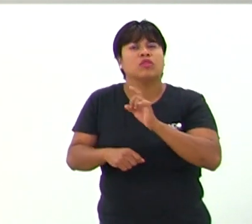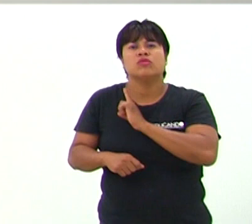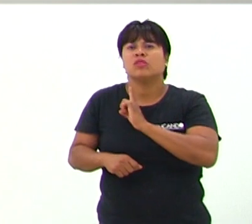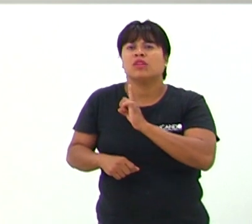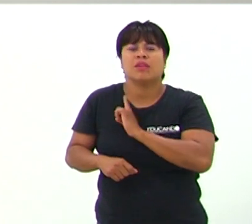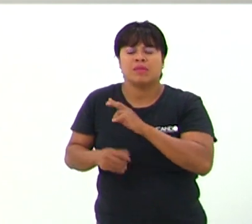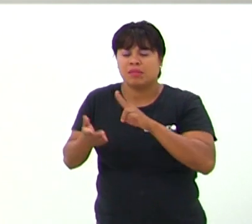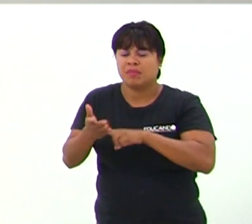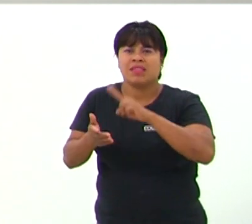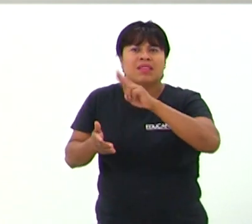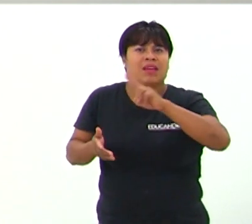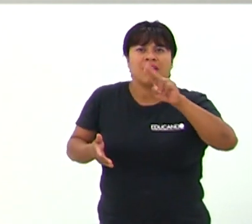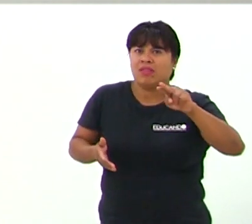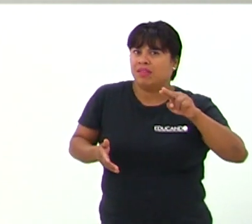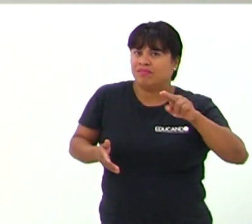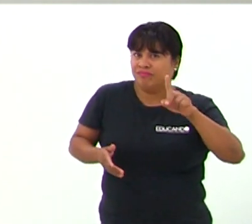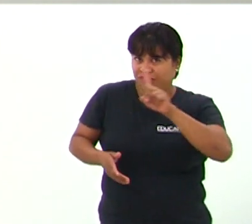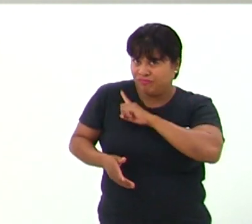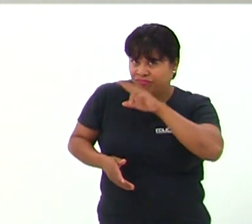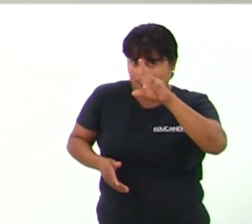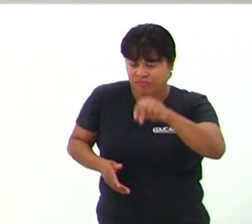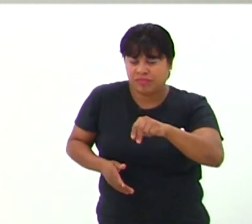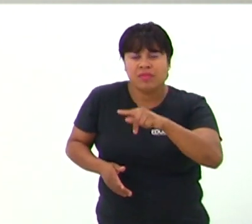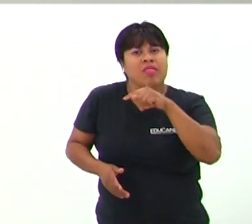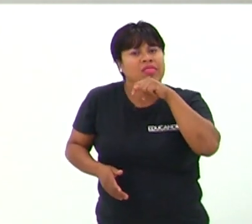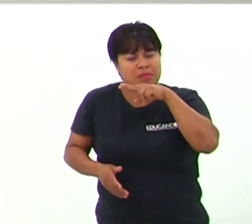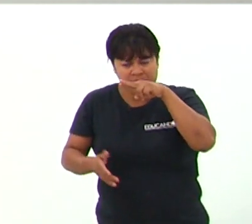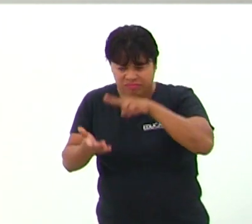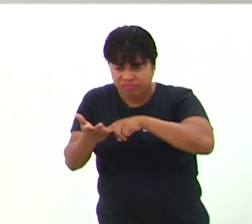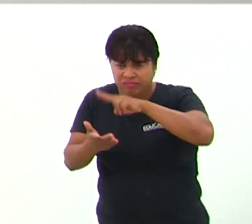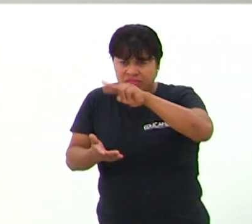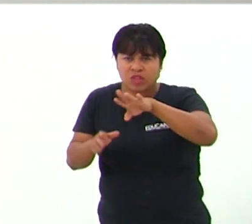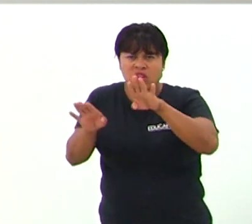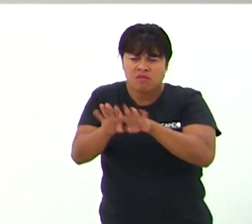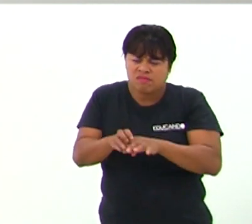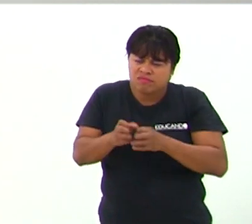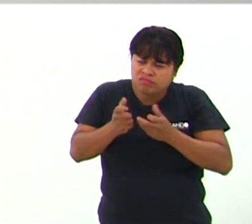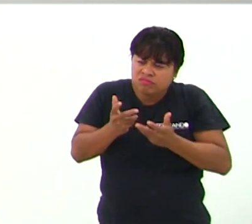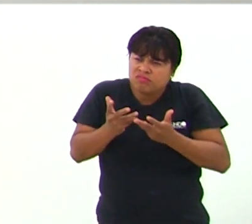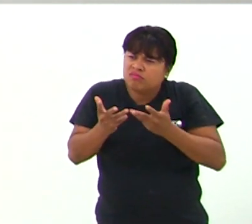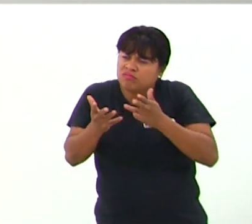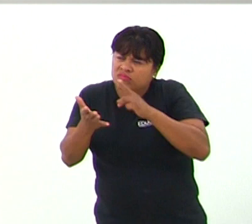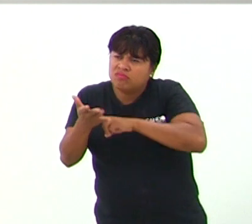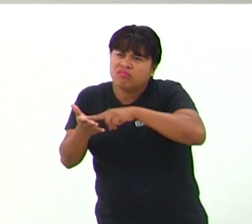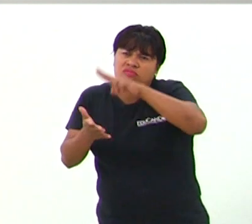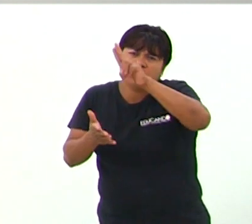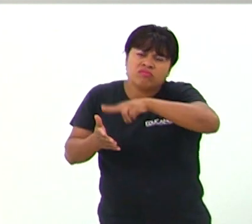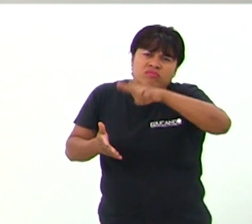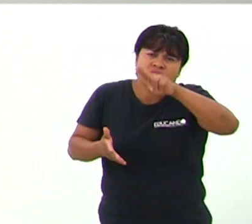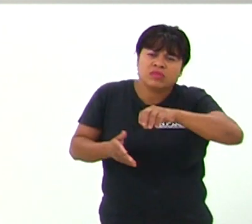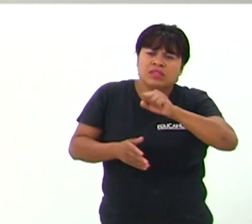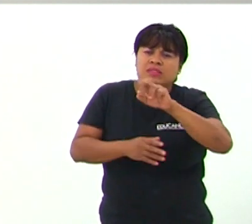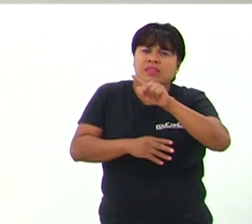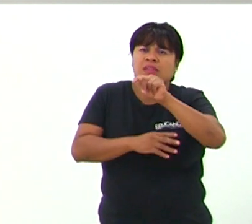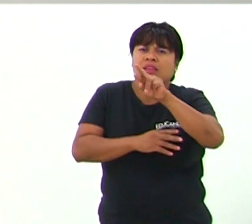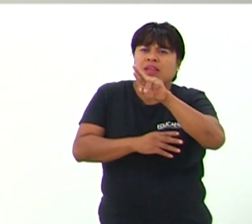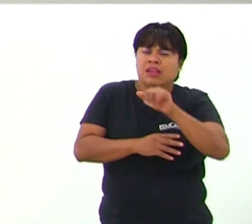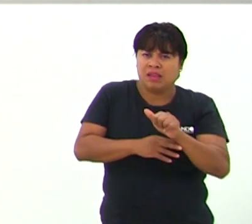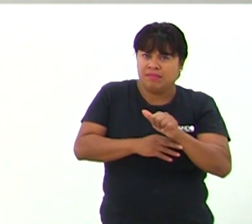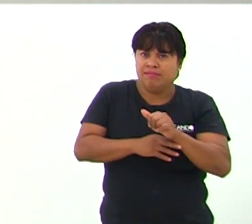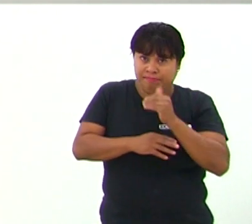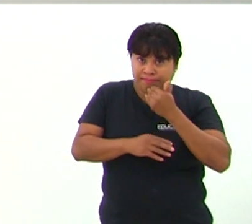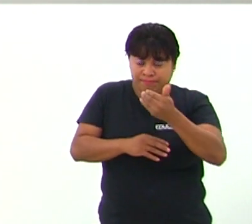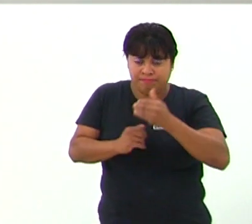solamente pintaba Frida Kahlo, sino que pintaba con pasión certera.